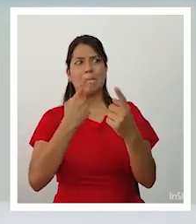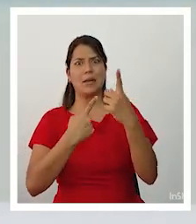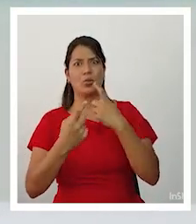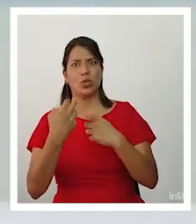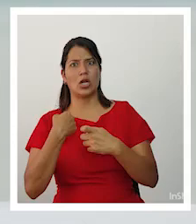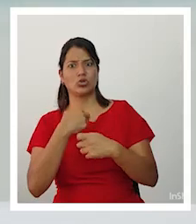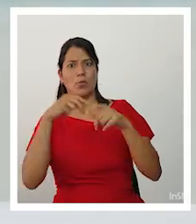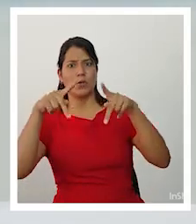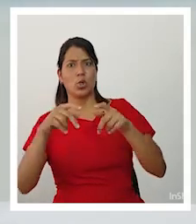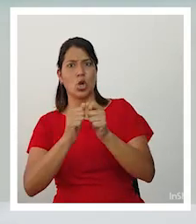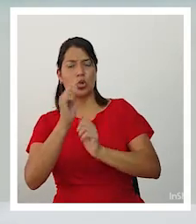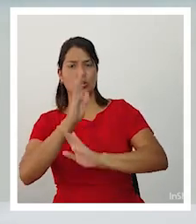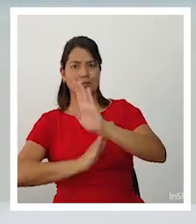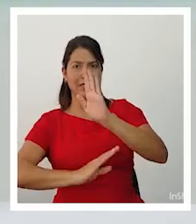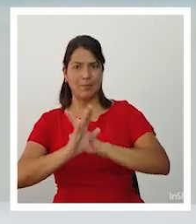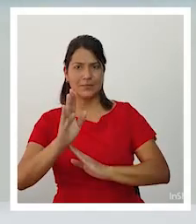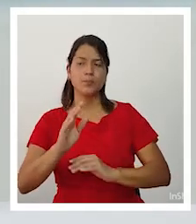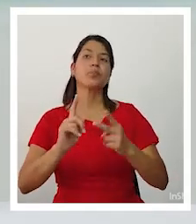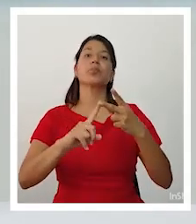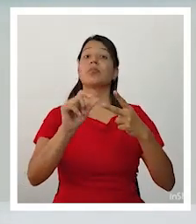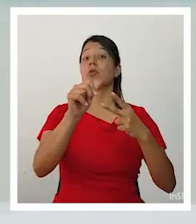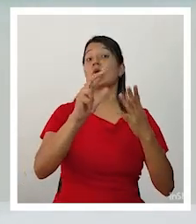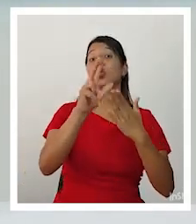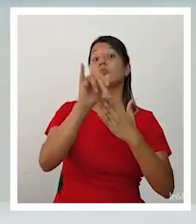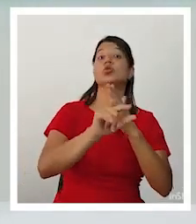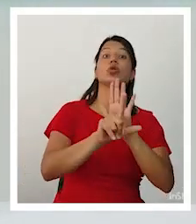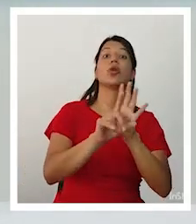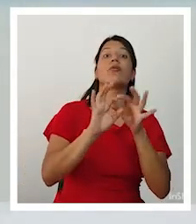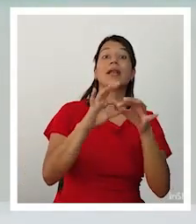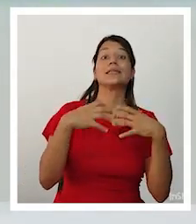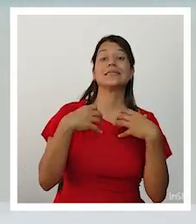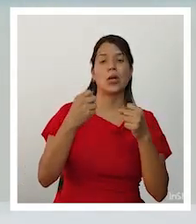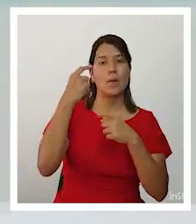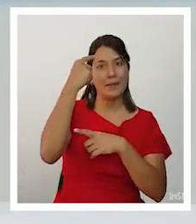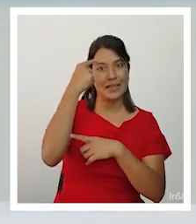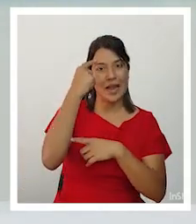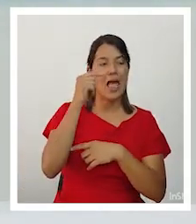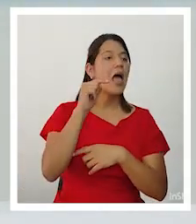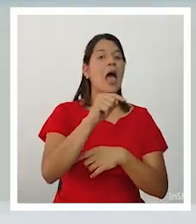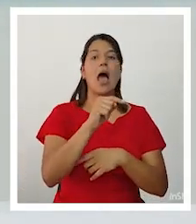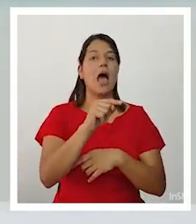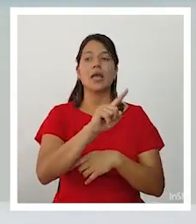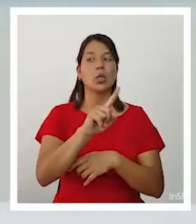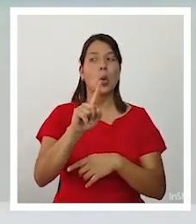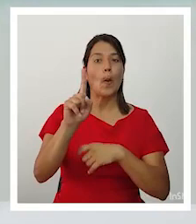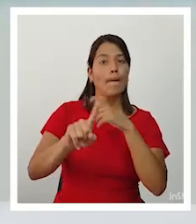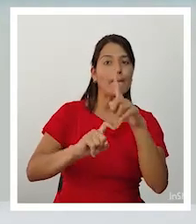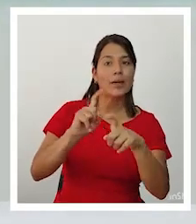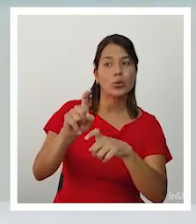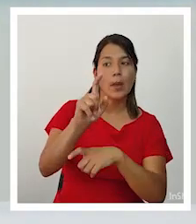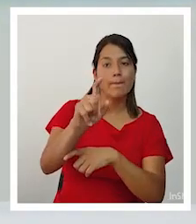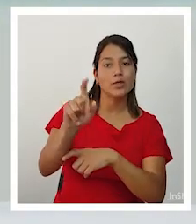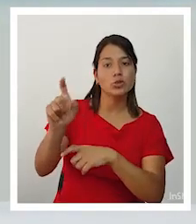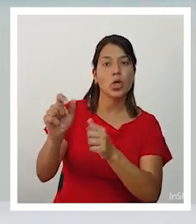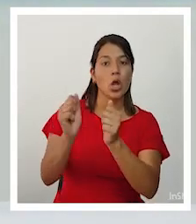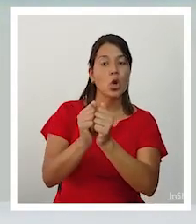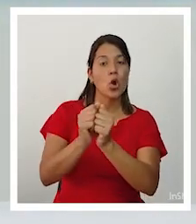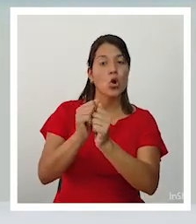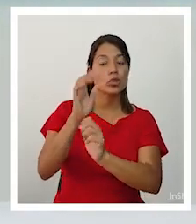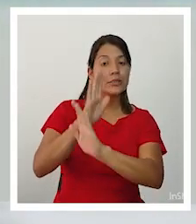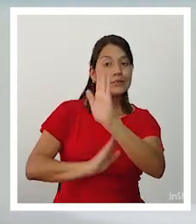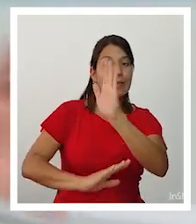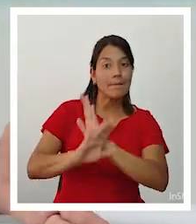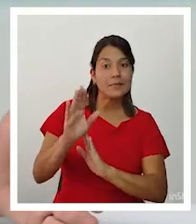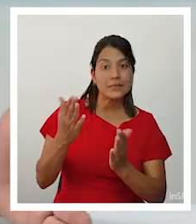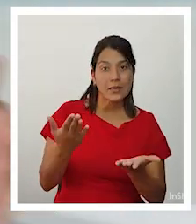hay un proyecto de ley sobre salud mental en donde no se le tomó la opinión a la población con alguna situación de